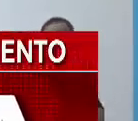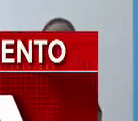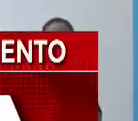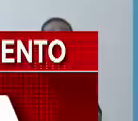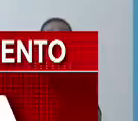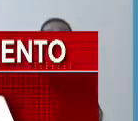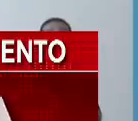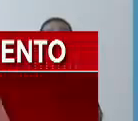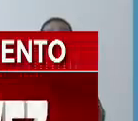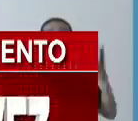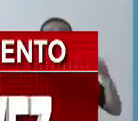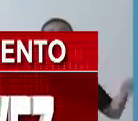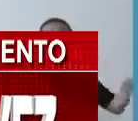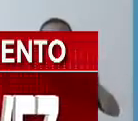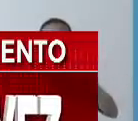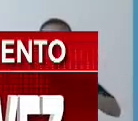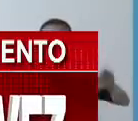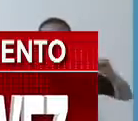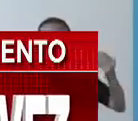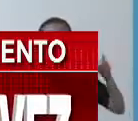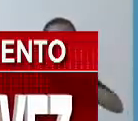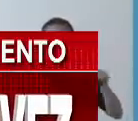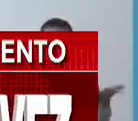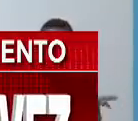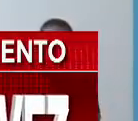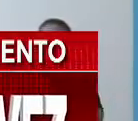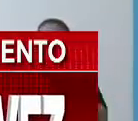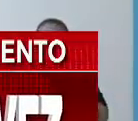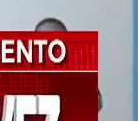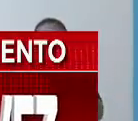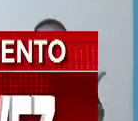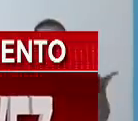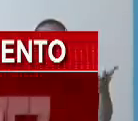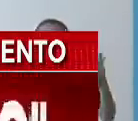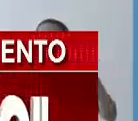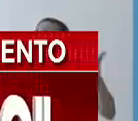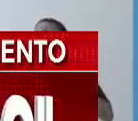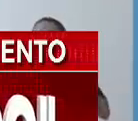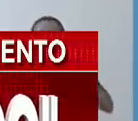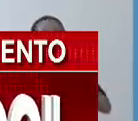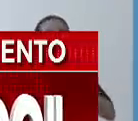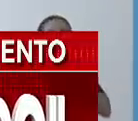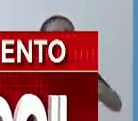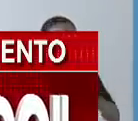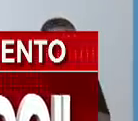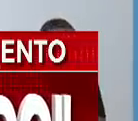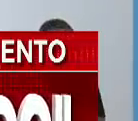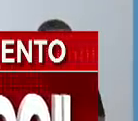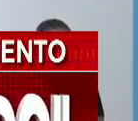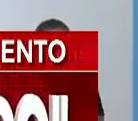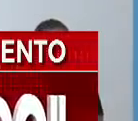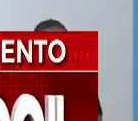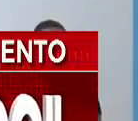este mercado no estaban preparados para este semejante nivel de demanda y hubo algunos faltante